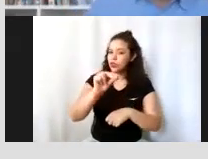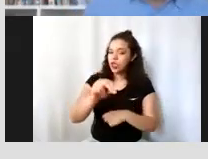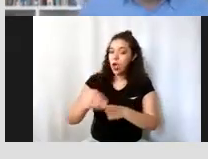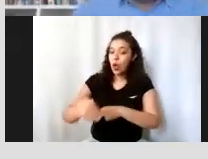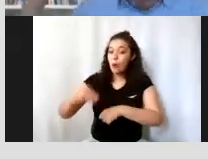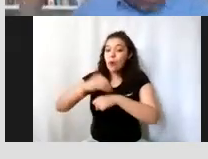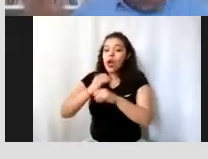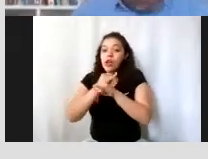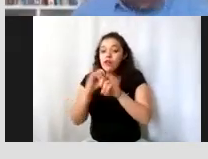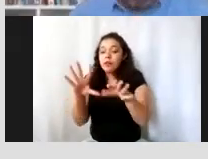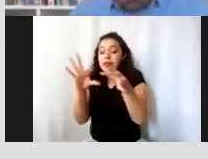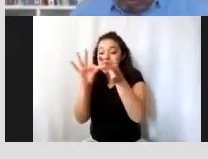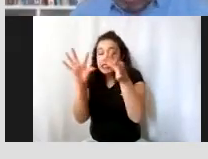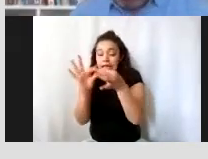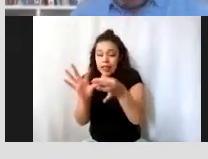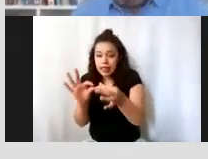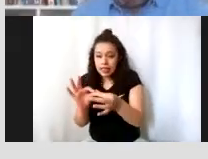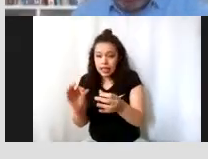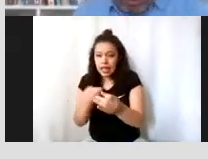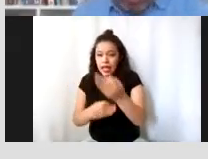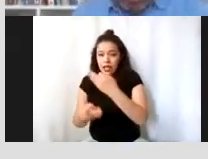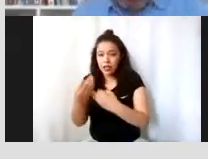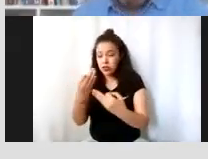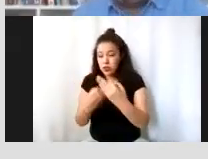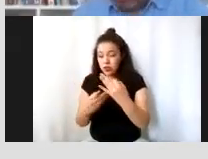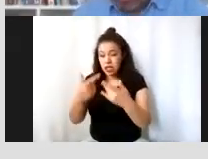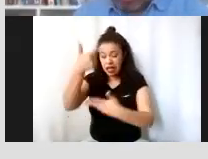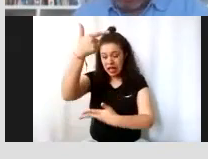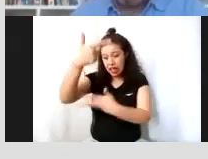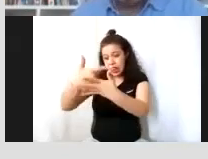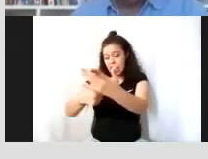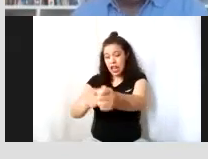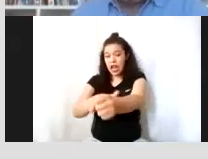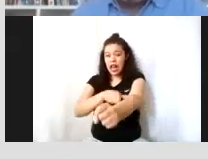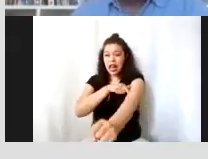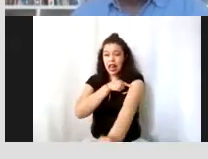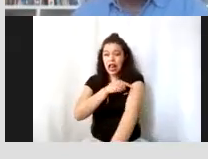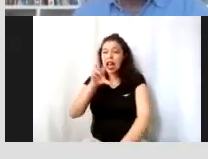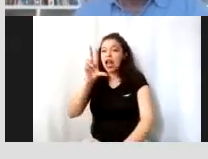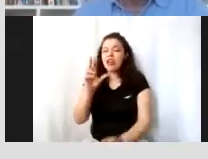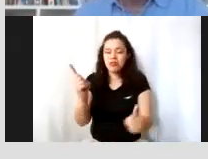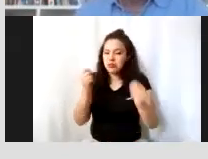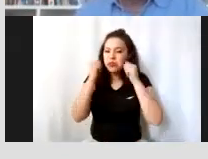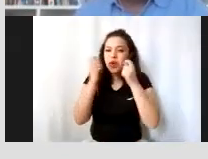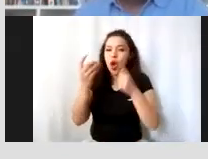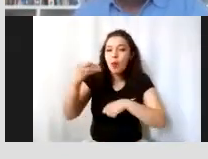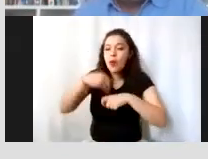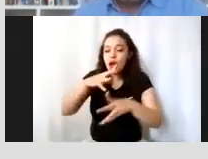desagreguen. Aunque sea todo lo que sea, aunque la lista sea larga, desagreguen. Esa es la recomendación.